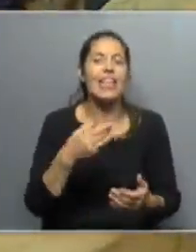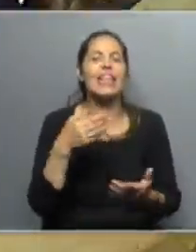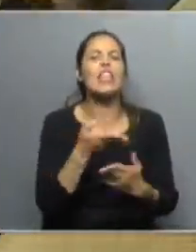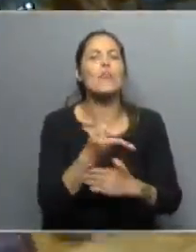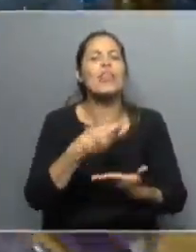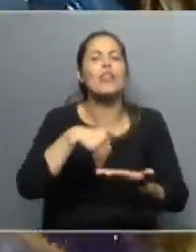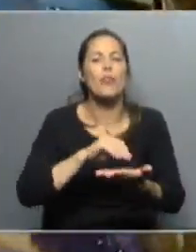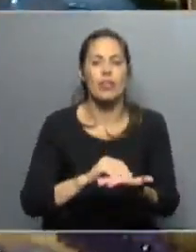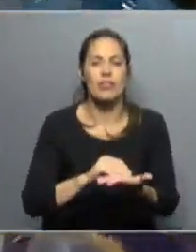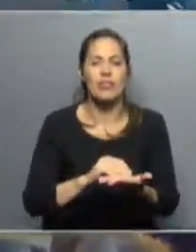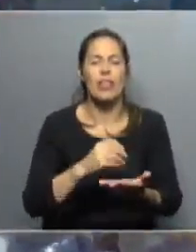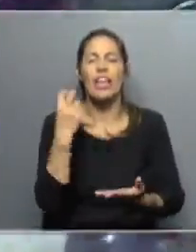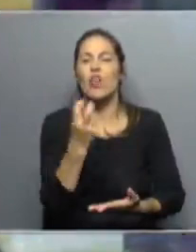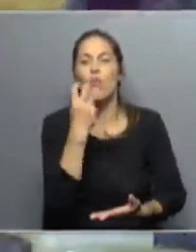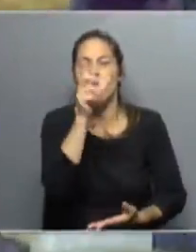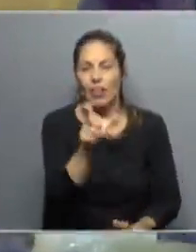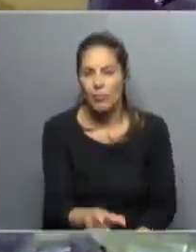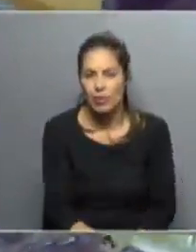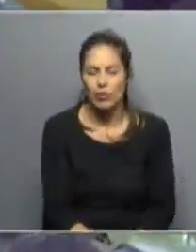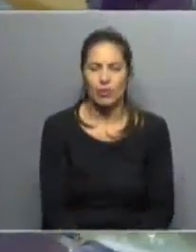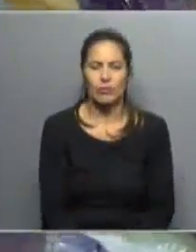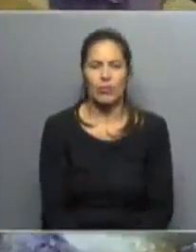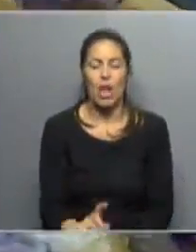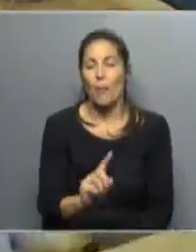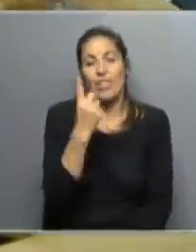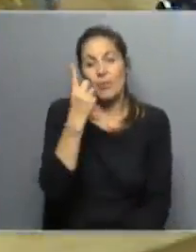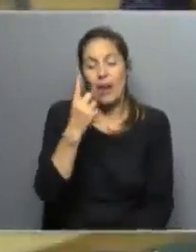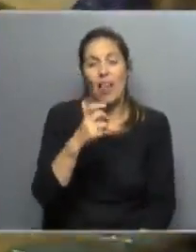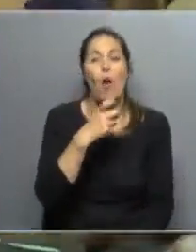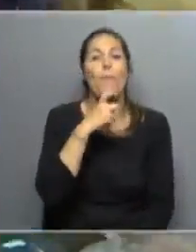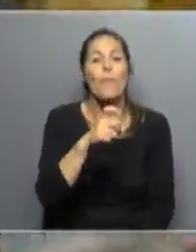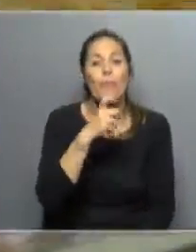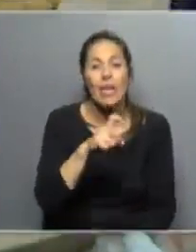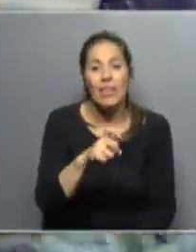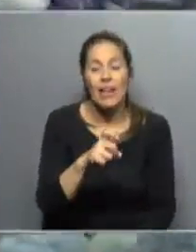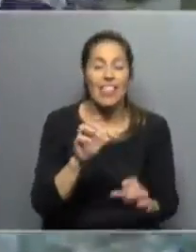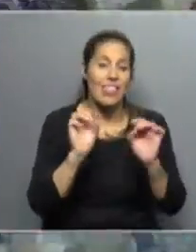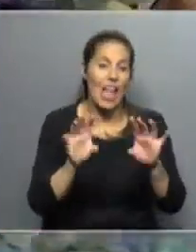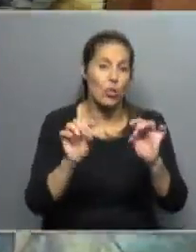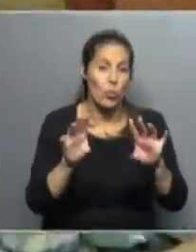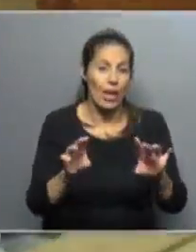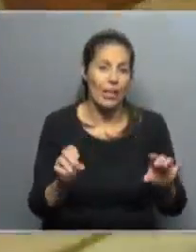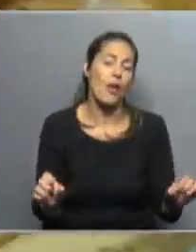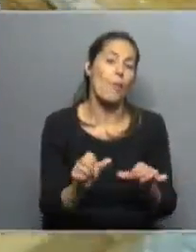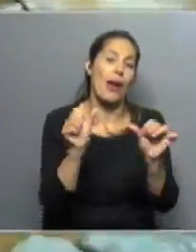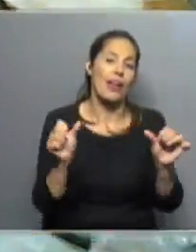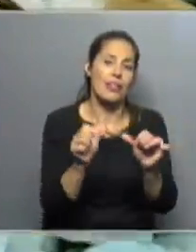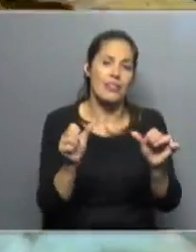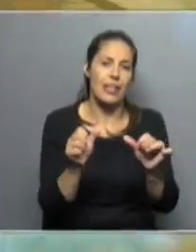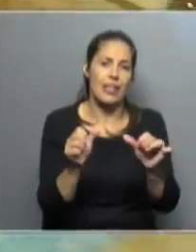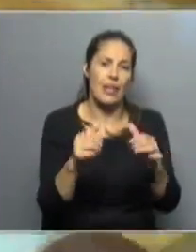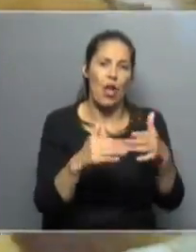acá? ¿Qué viene buscando la gente? Lo principal, piedras. Las piedras en bruto, para hacer un pack de